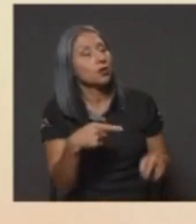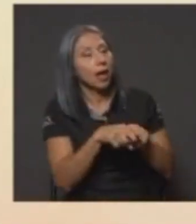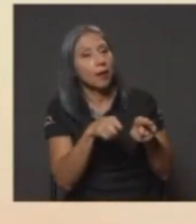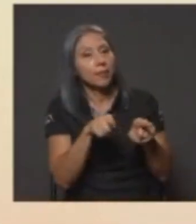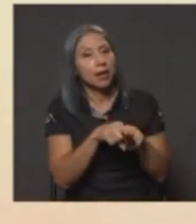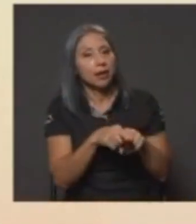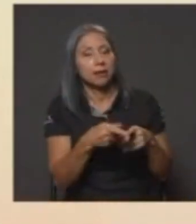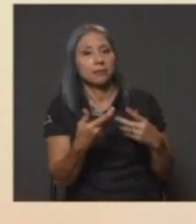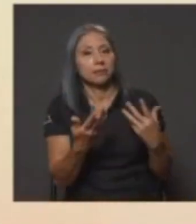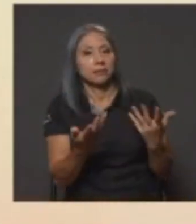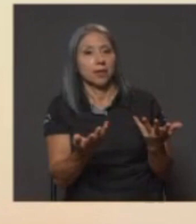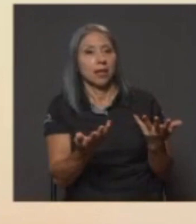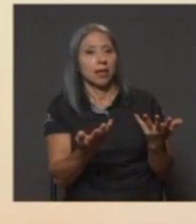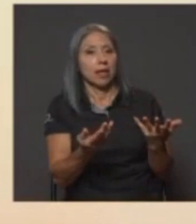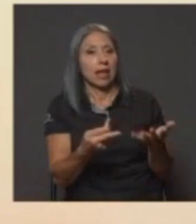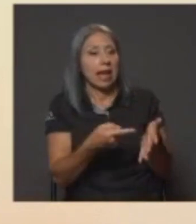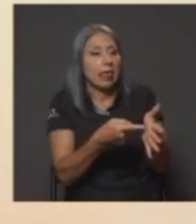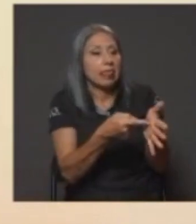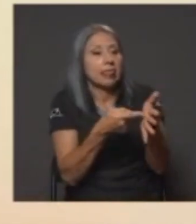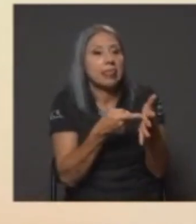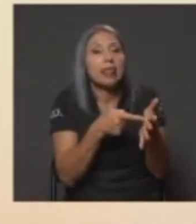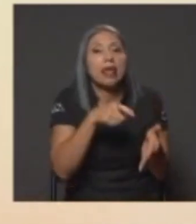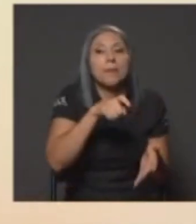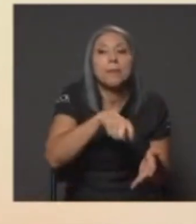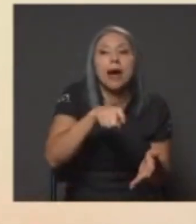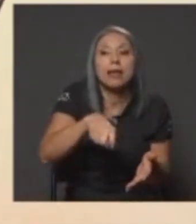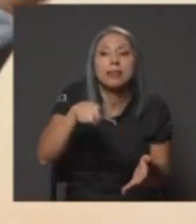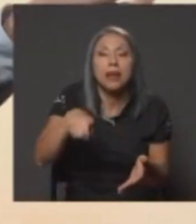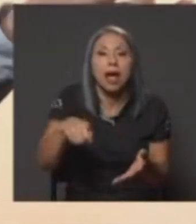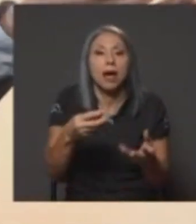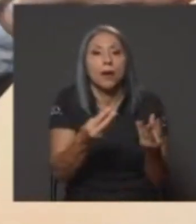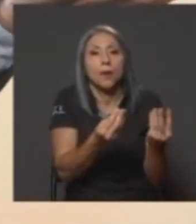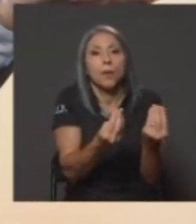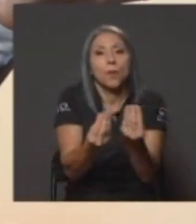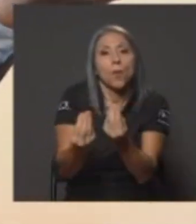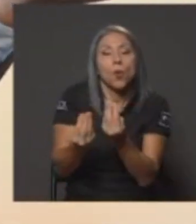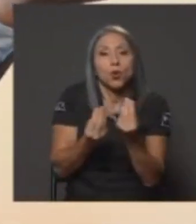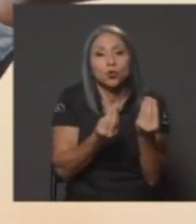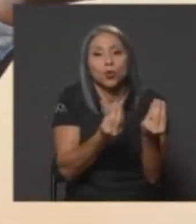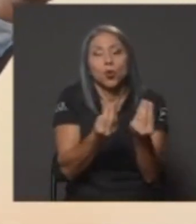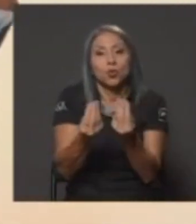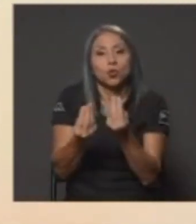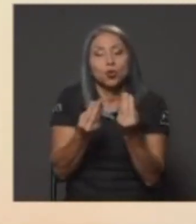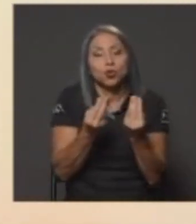que la demanda por los productos que Costa Rica